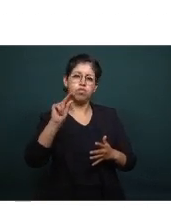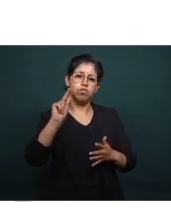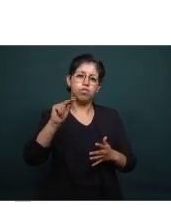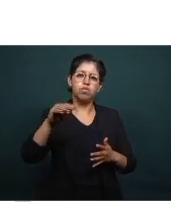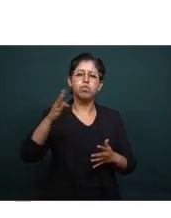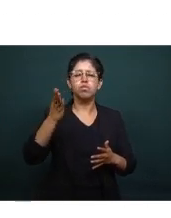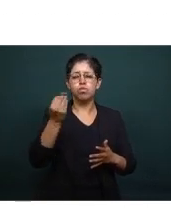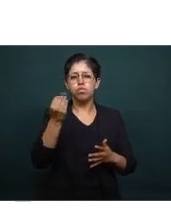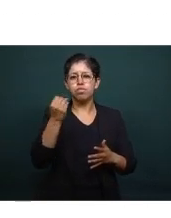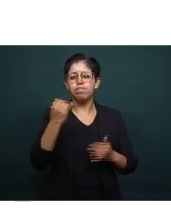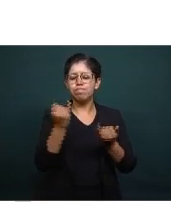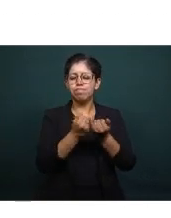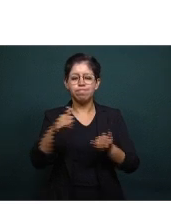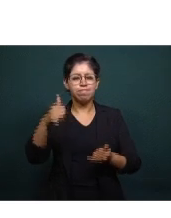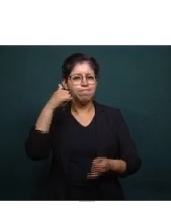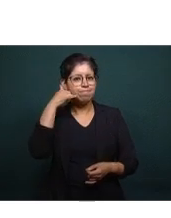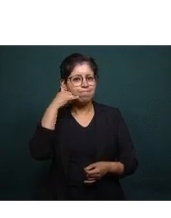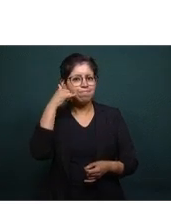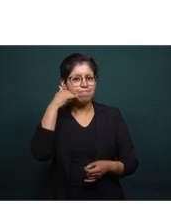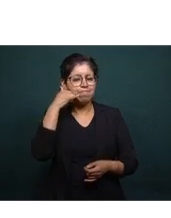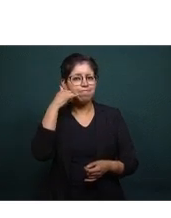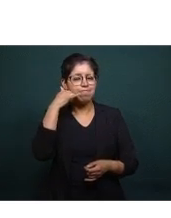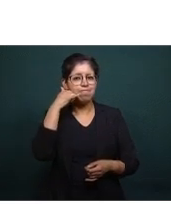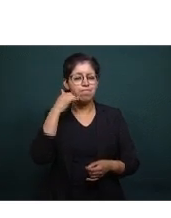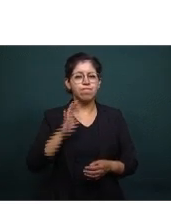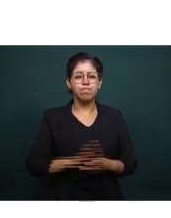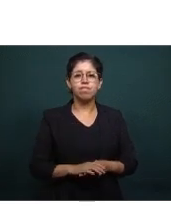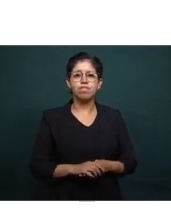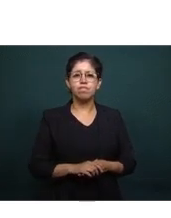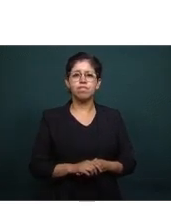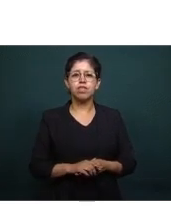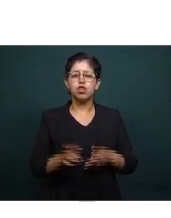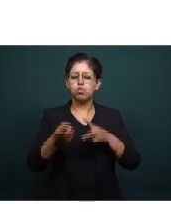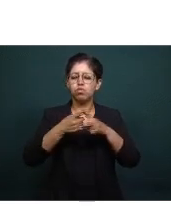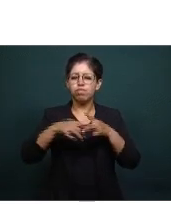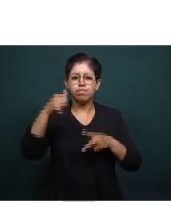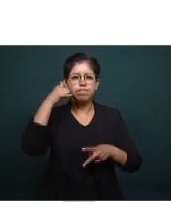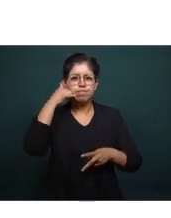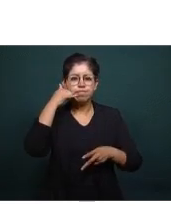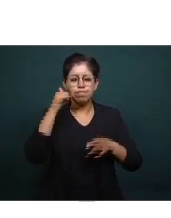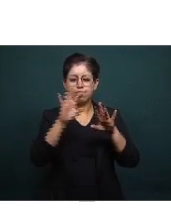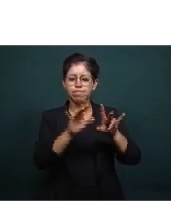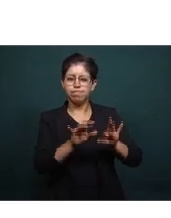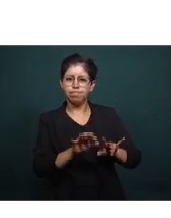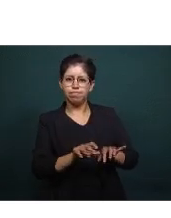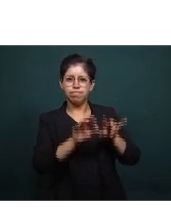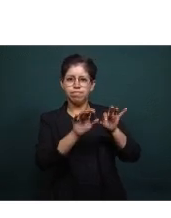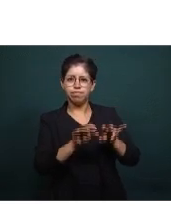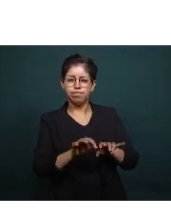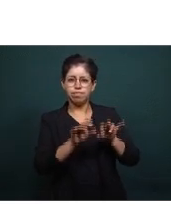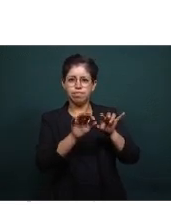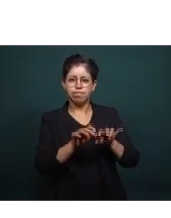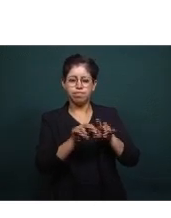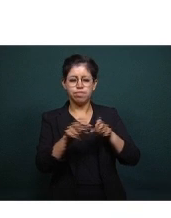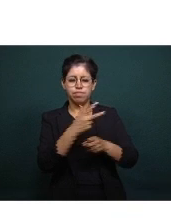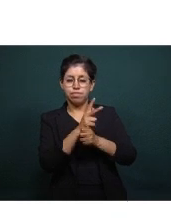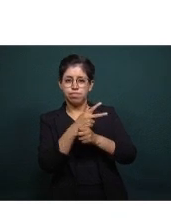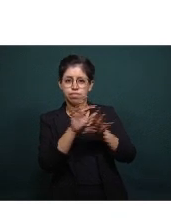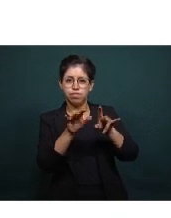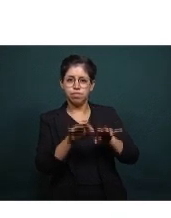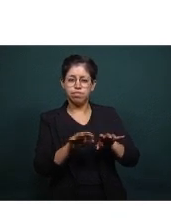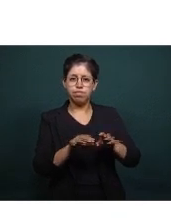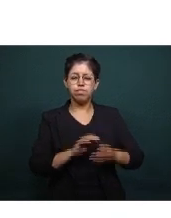anónima también son recibidos ahí, y se inicia a procesar la información a través de las unidades de inteligencia en el punto número